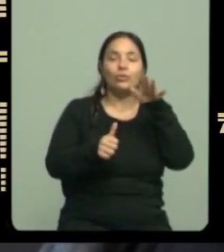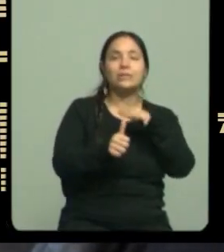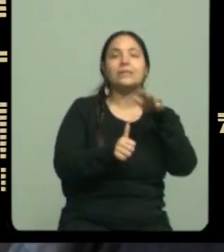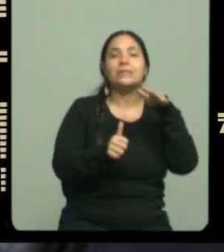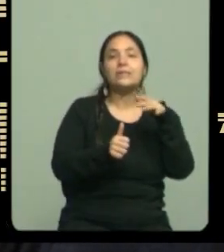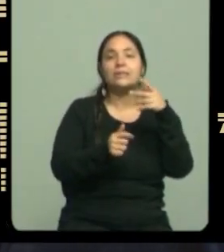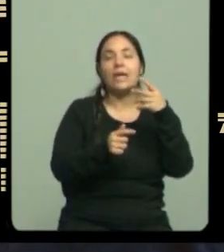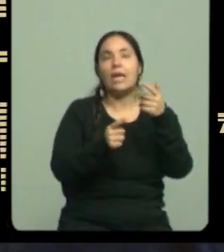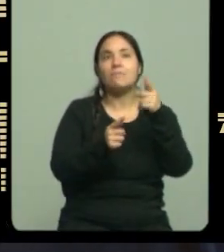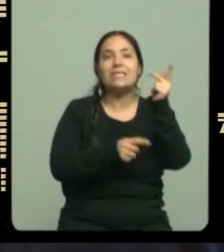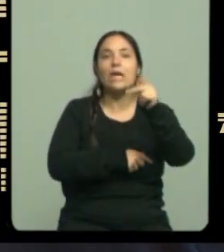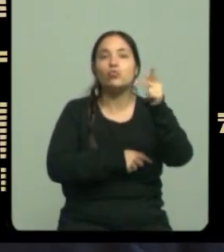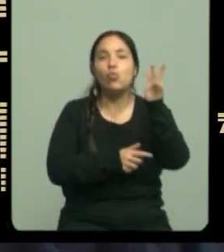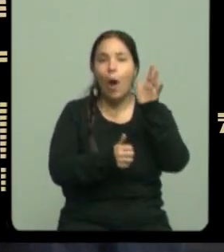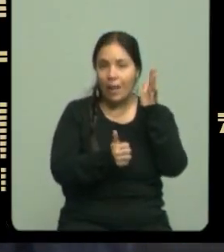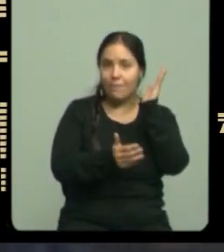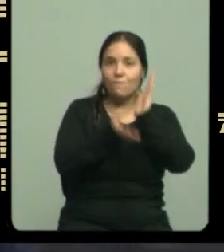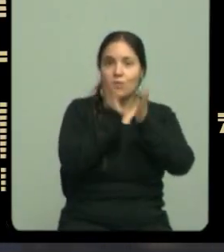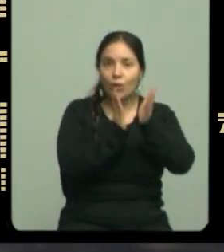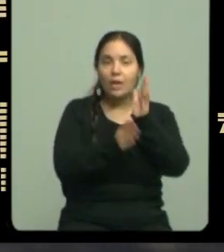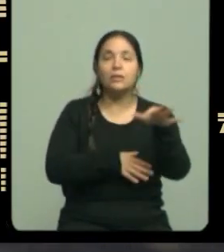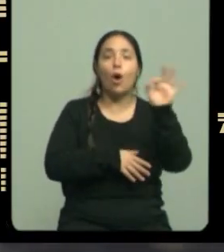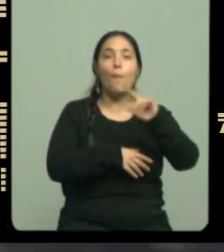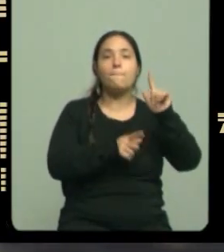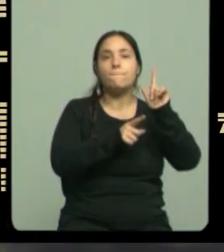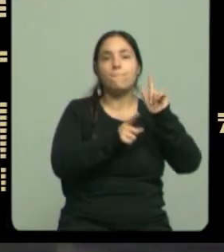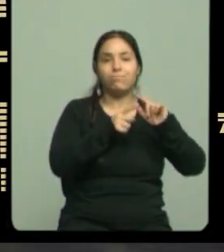violencia sexual, política también.